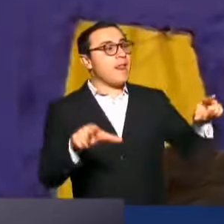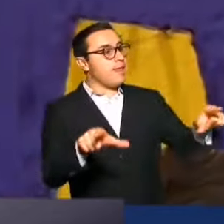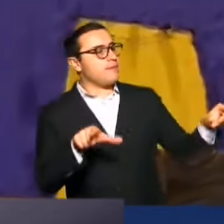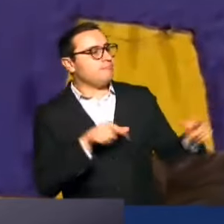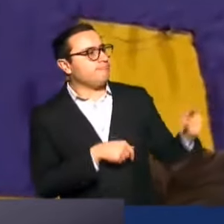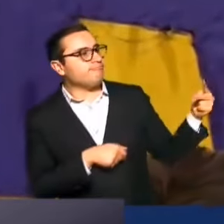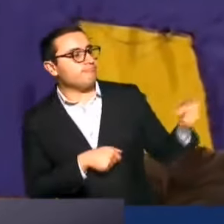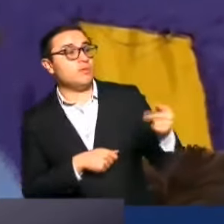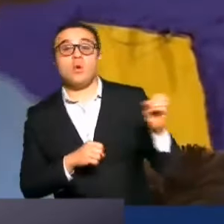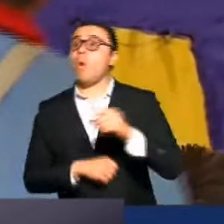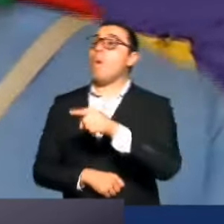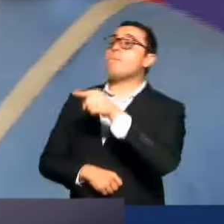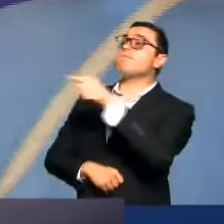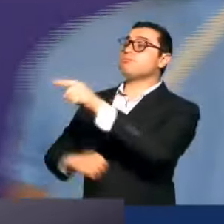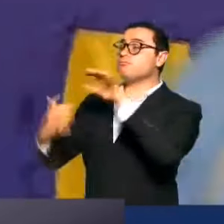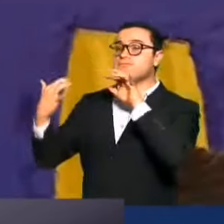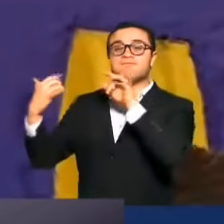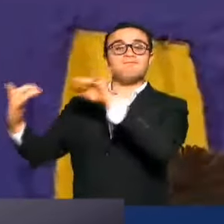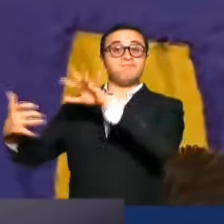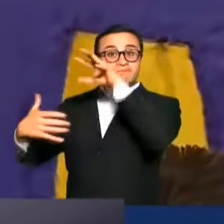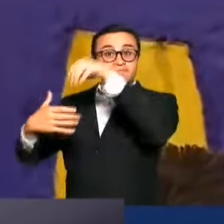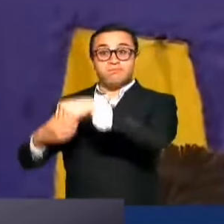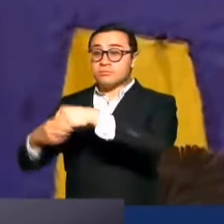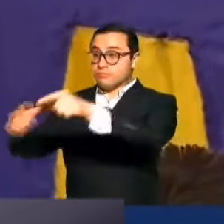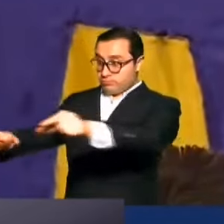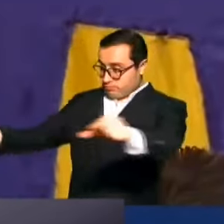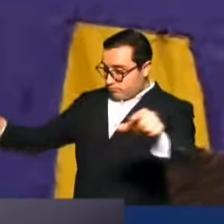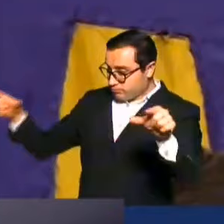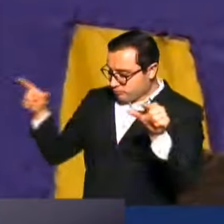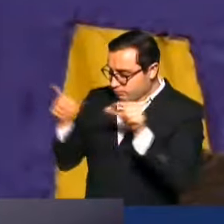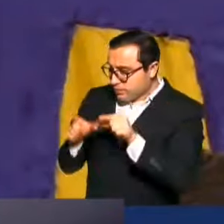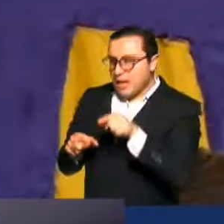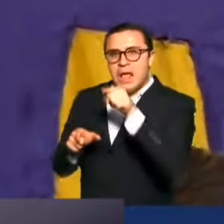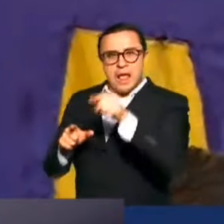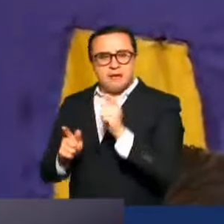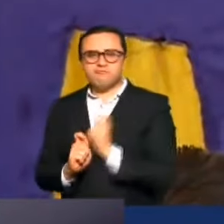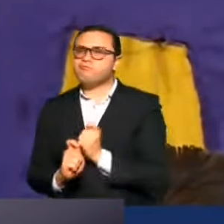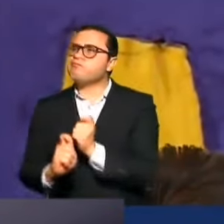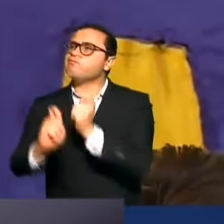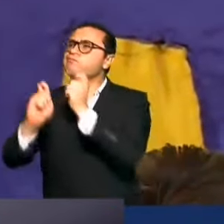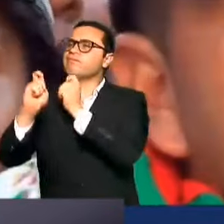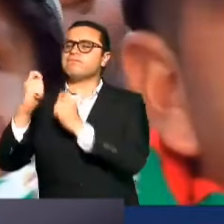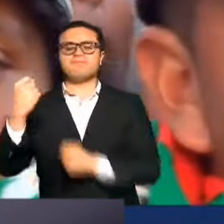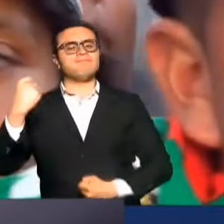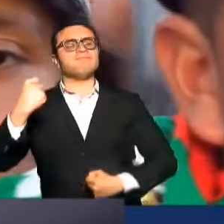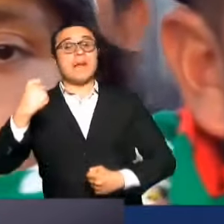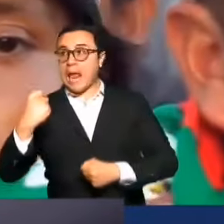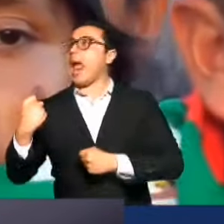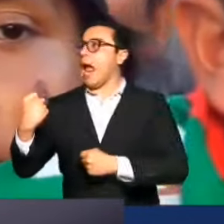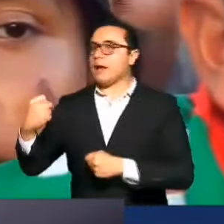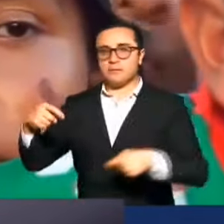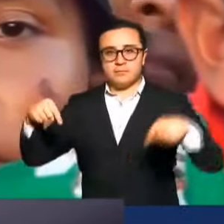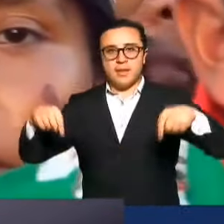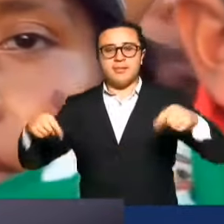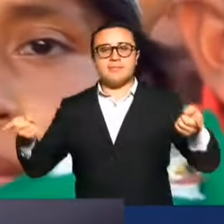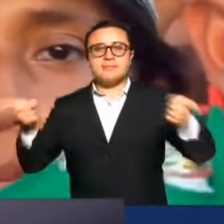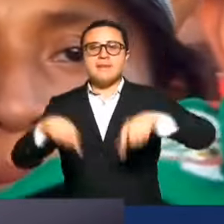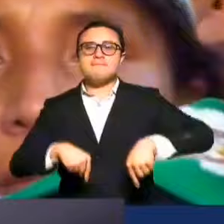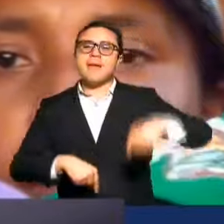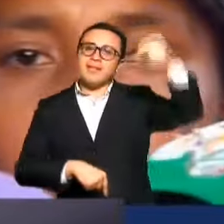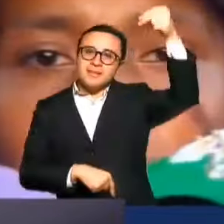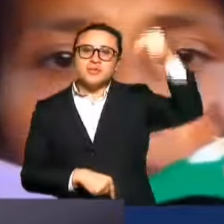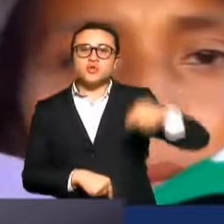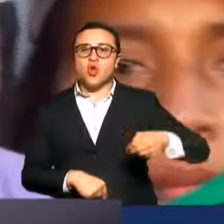tantas batallas de las guerras internas de Colombia. Aquí también hay una historia. Aquí